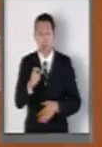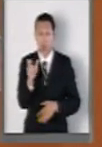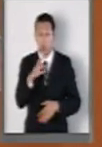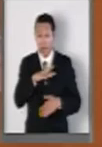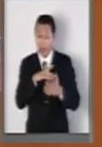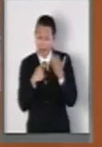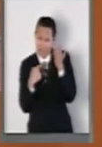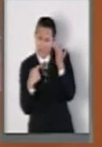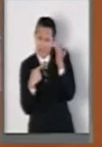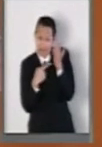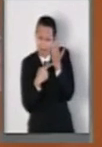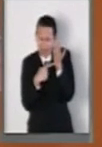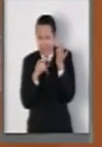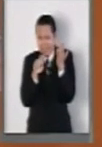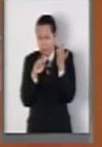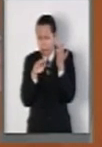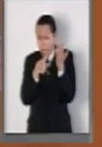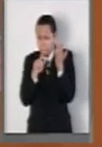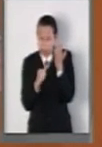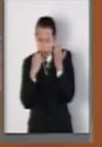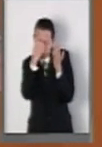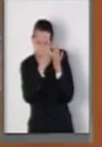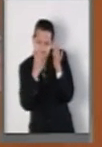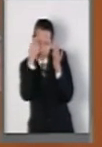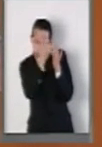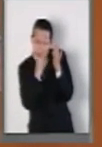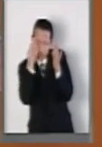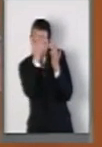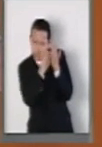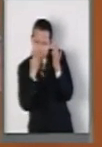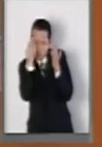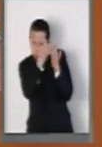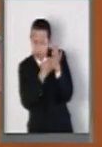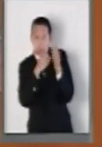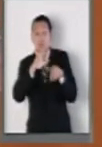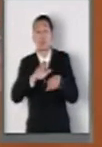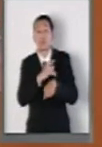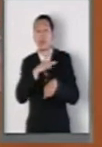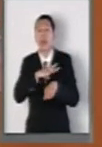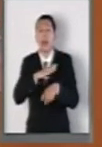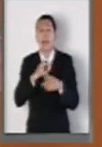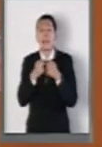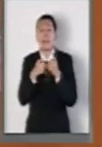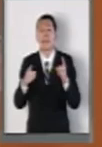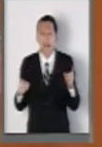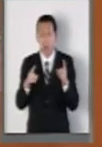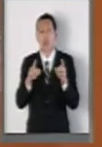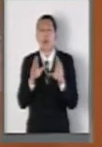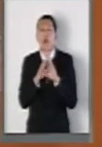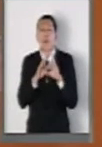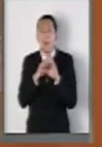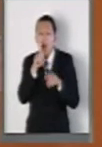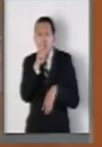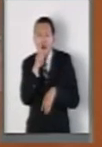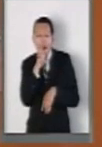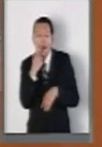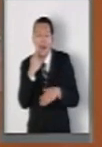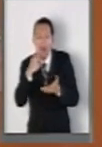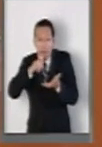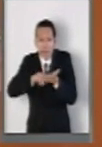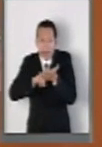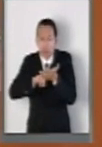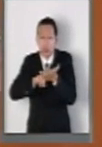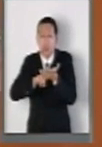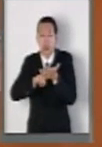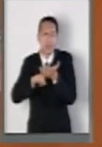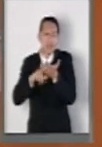del frenillo lingual corto es que se trata de un padecimiento que se debe al desarrollo anormal de la lengua. Como consecuencia,